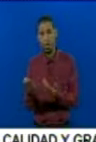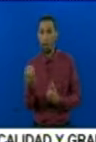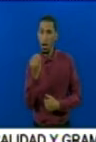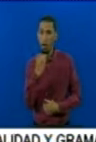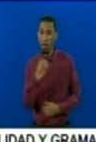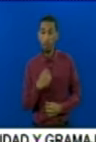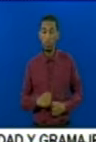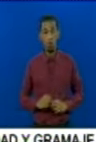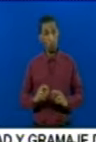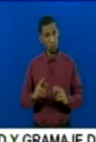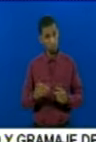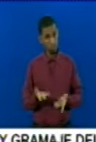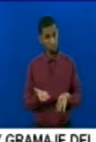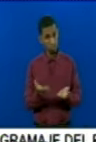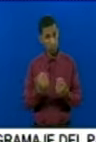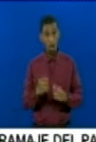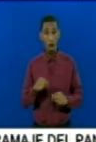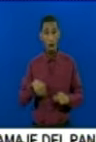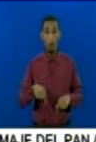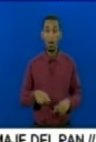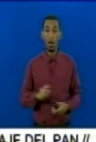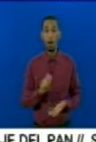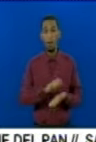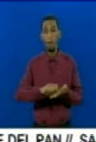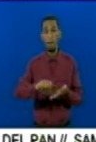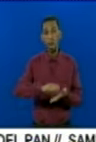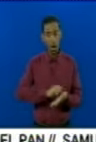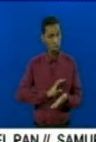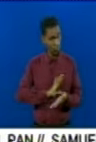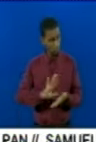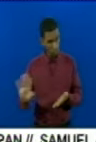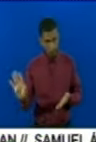y reitero que estamos escribiendo una política, está terminada,